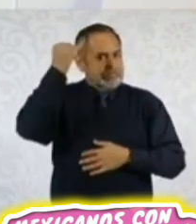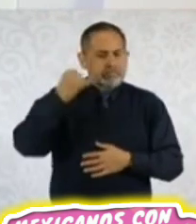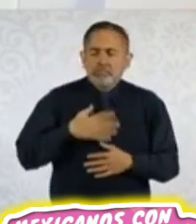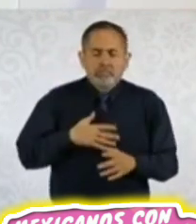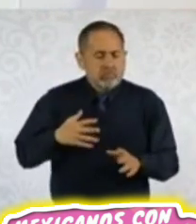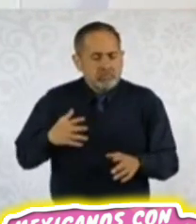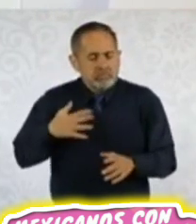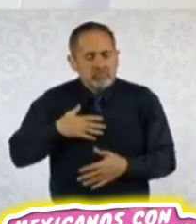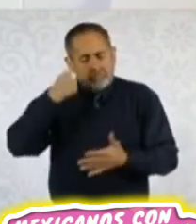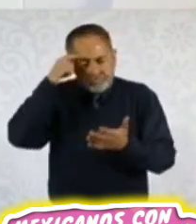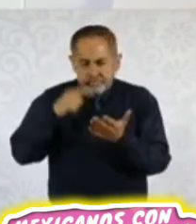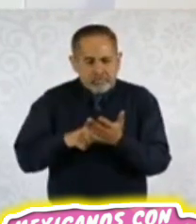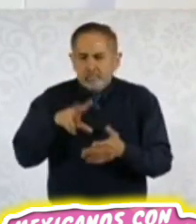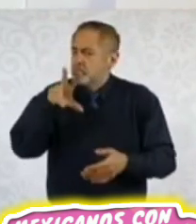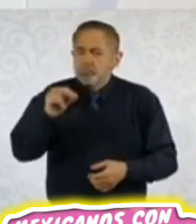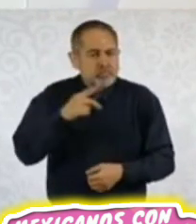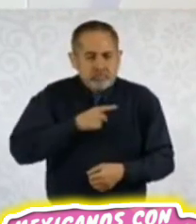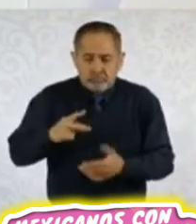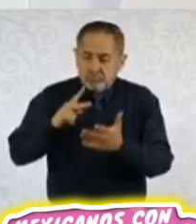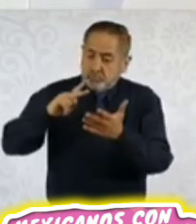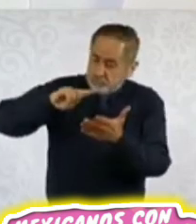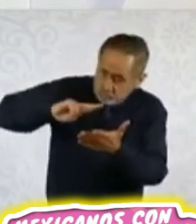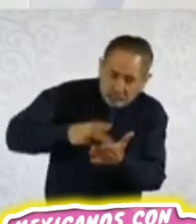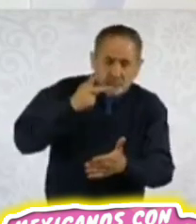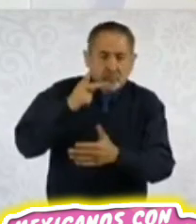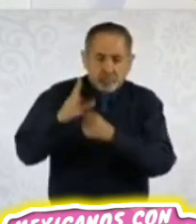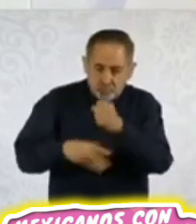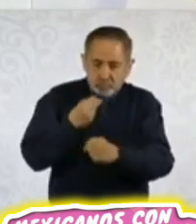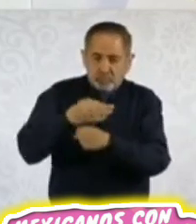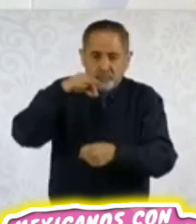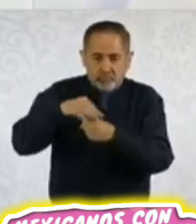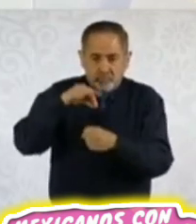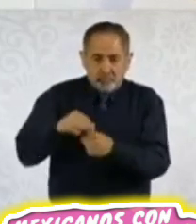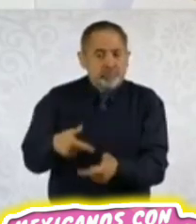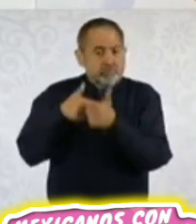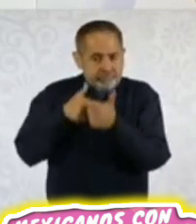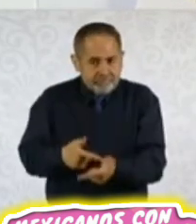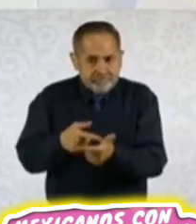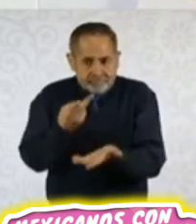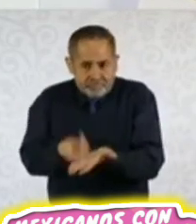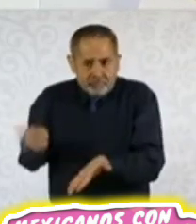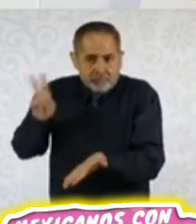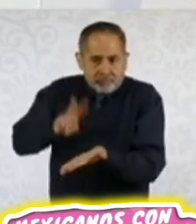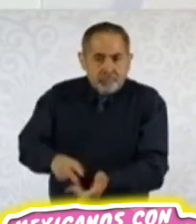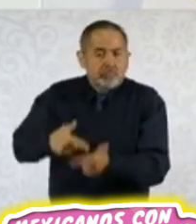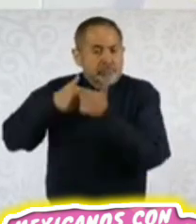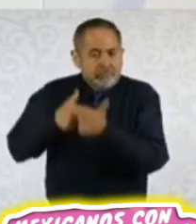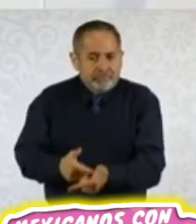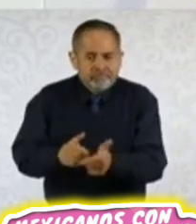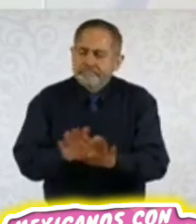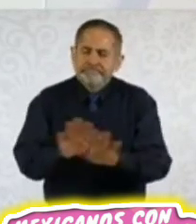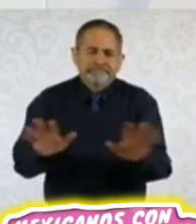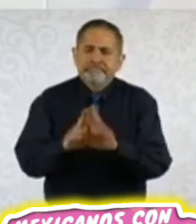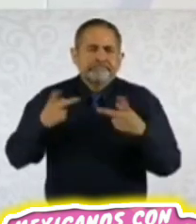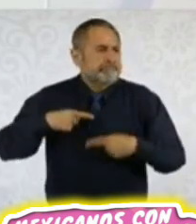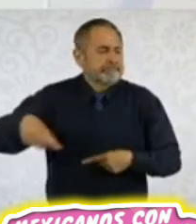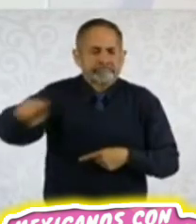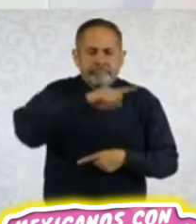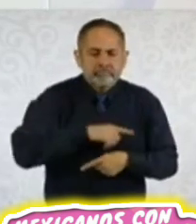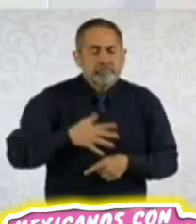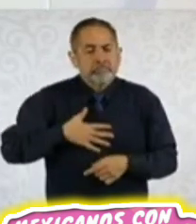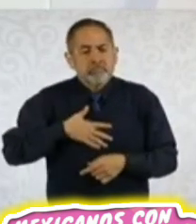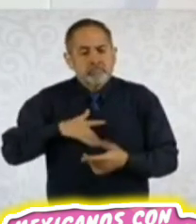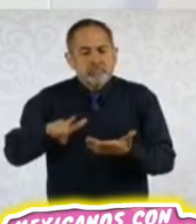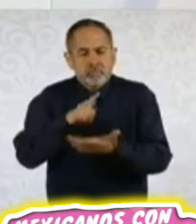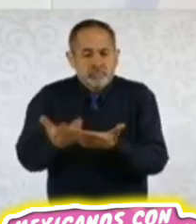reelección, sino la gente no está de acuerdo con la reelección. Entonces, por eso es para el Ejecutivo y